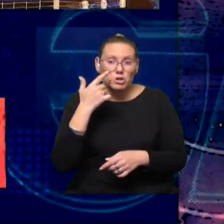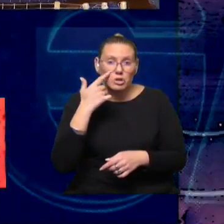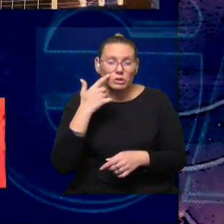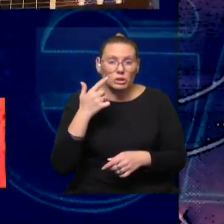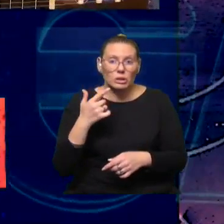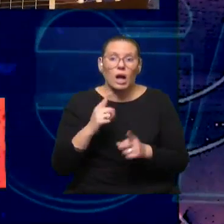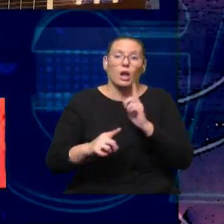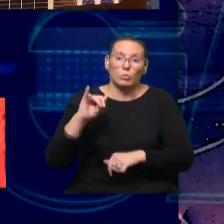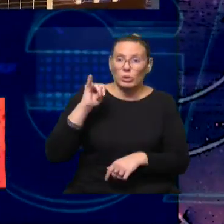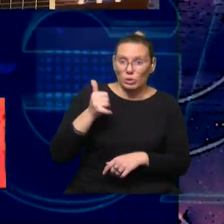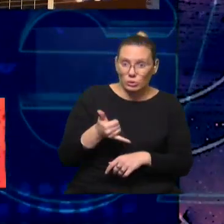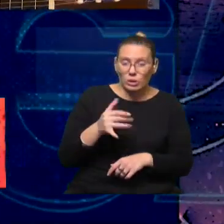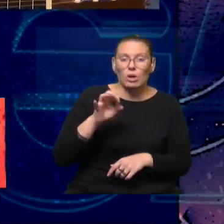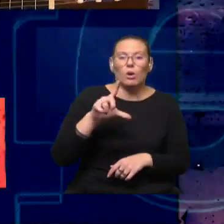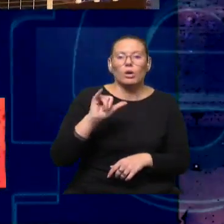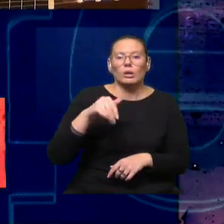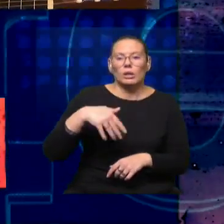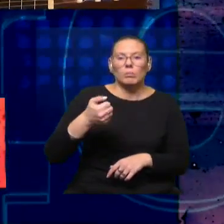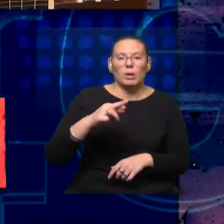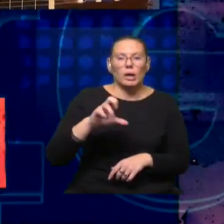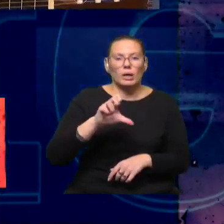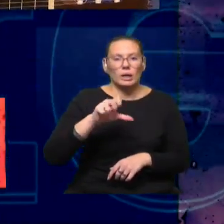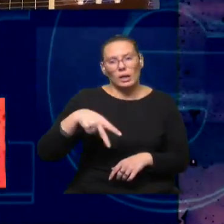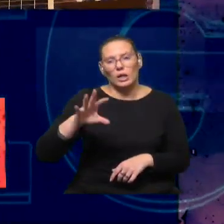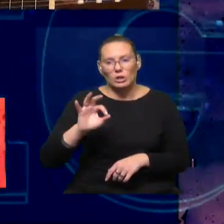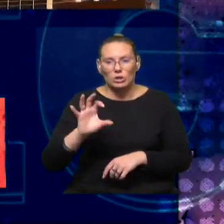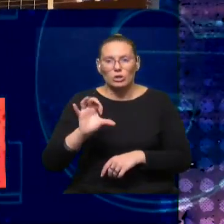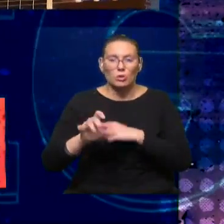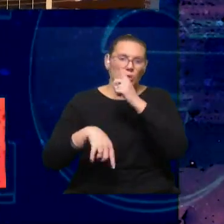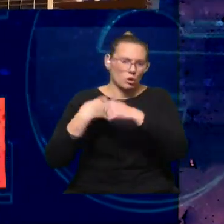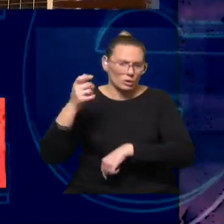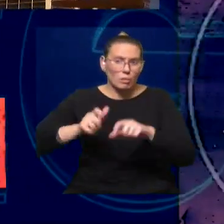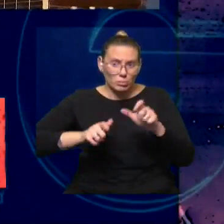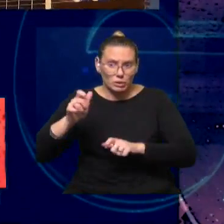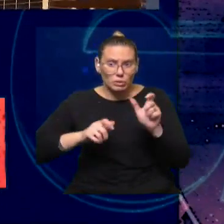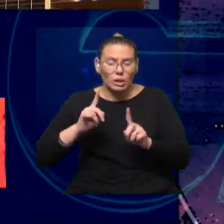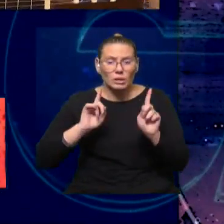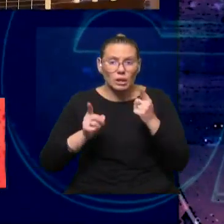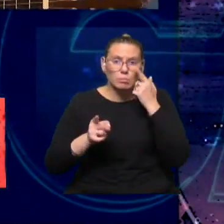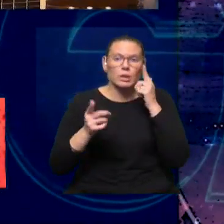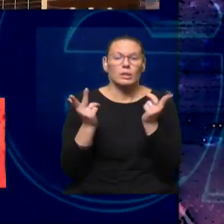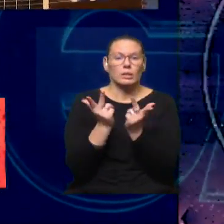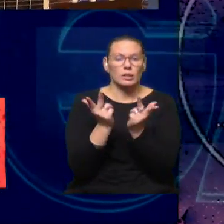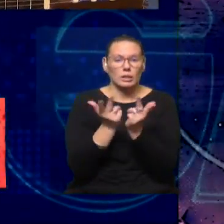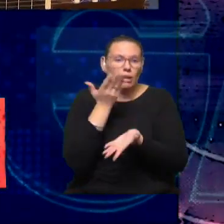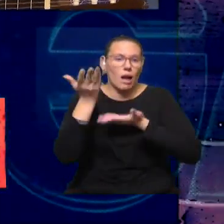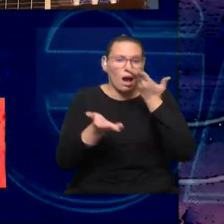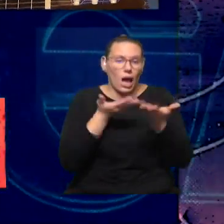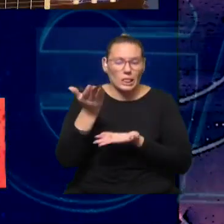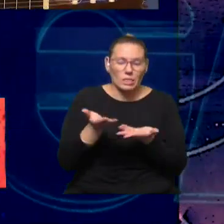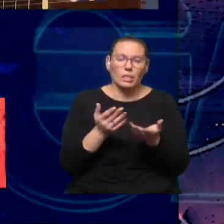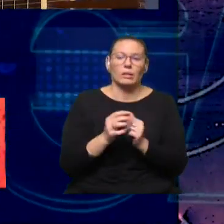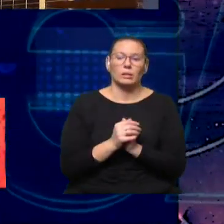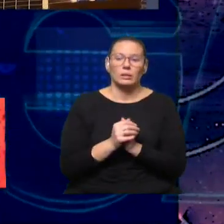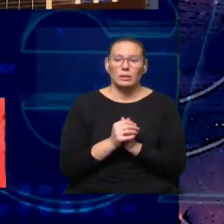algunos sí como los limareños y como muchos más pero pero también muchísima gente que anda haciendo cosas en 33 desde hace muchísimo tiempo y